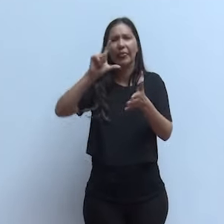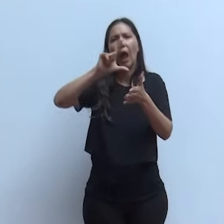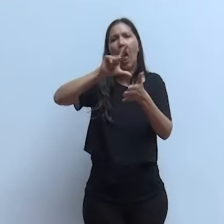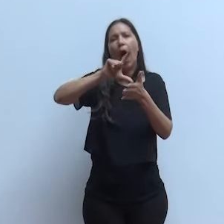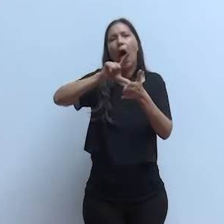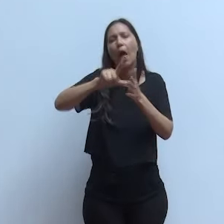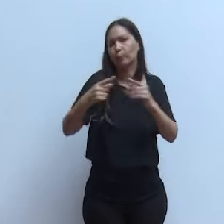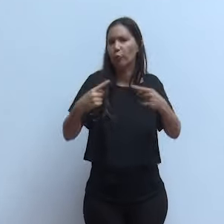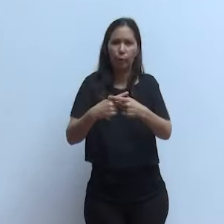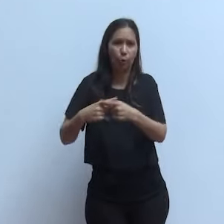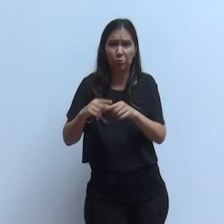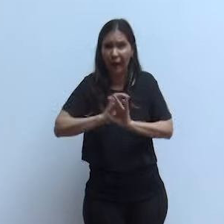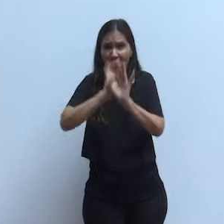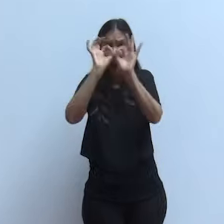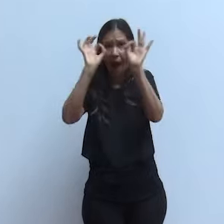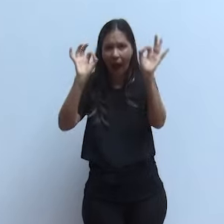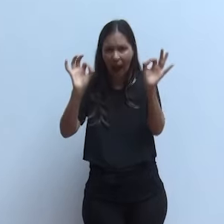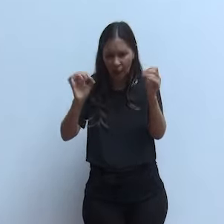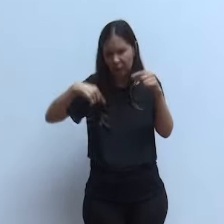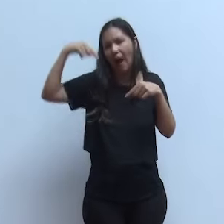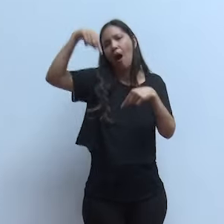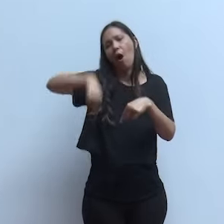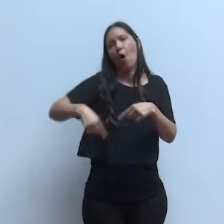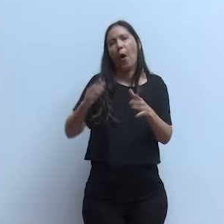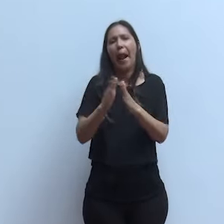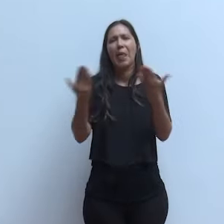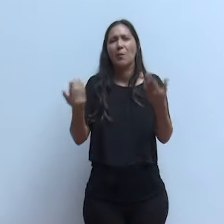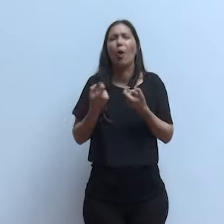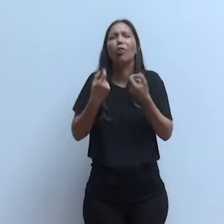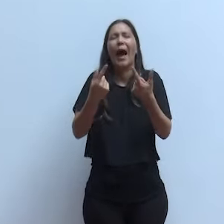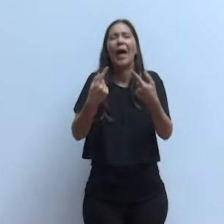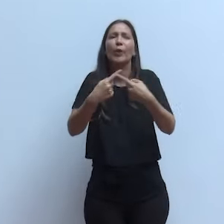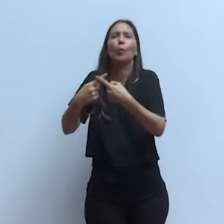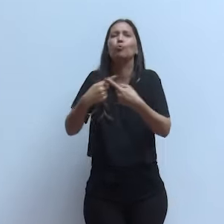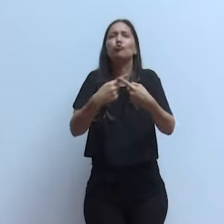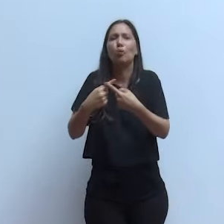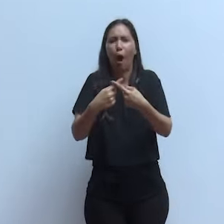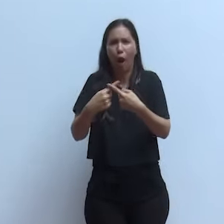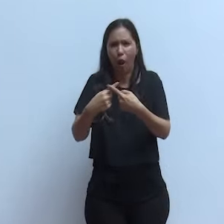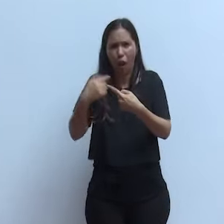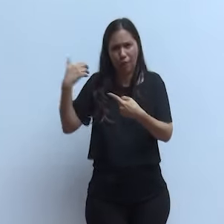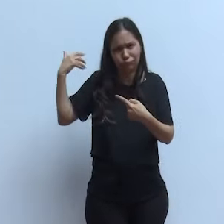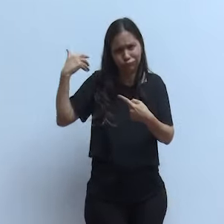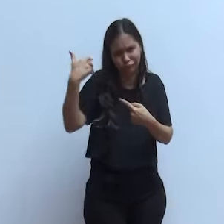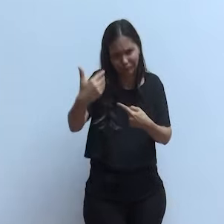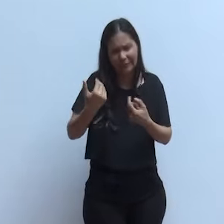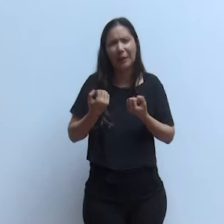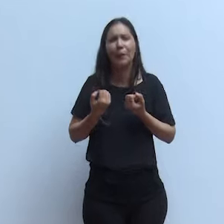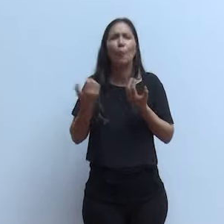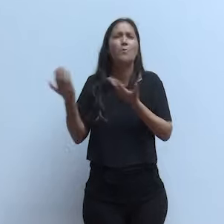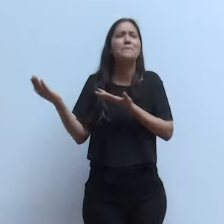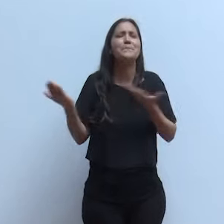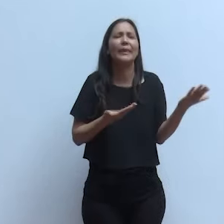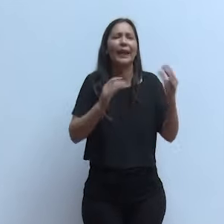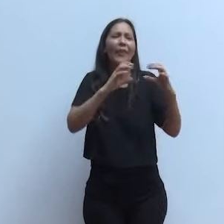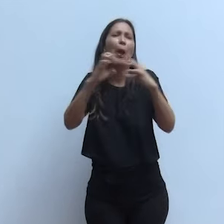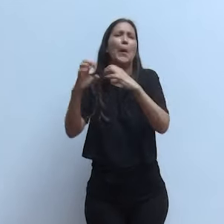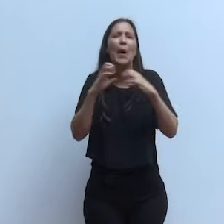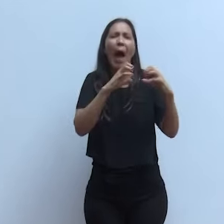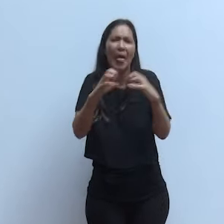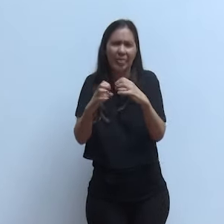esas discusiones pendientes que quedaron en el tintero no el libro es una invitación al debate para ponernos al día no